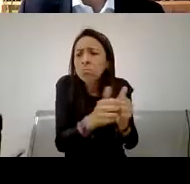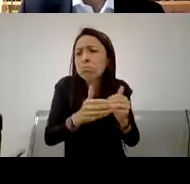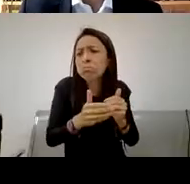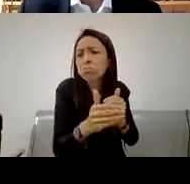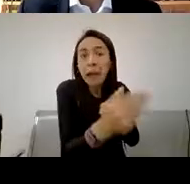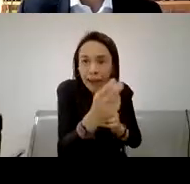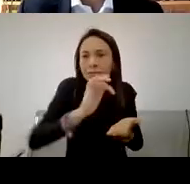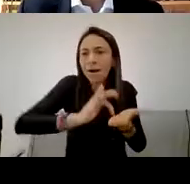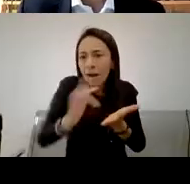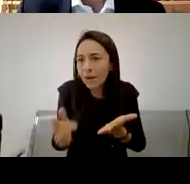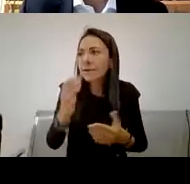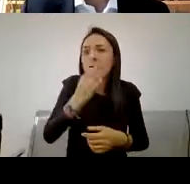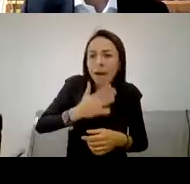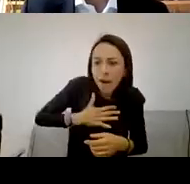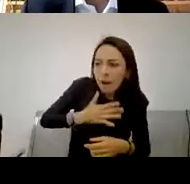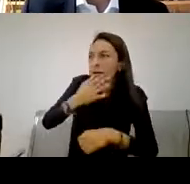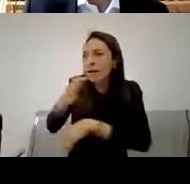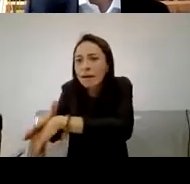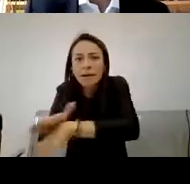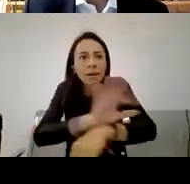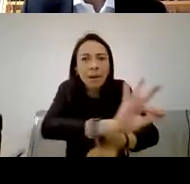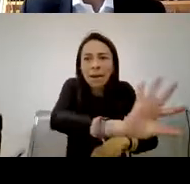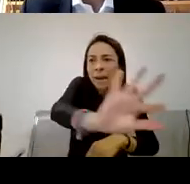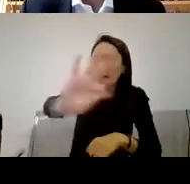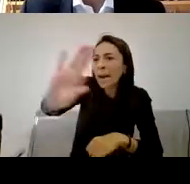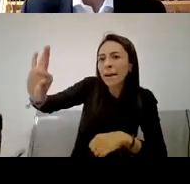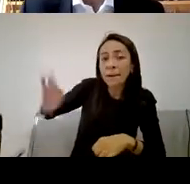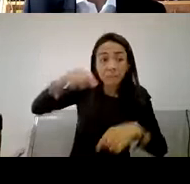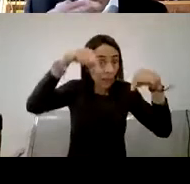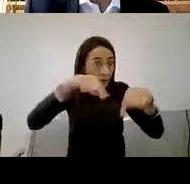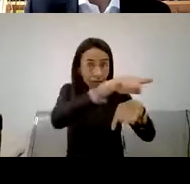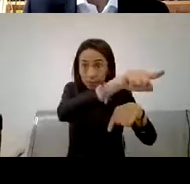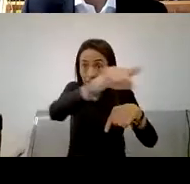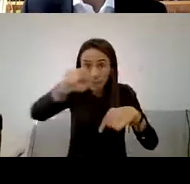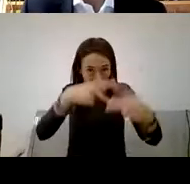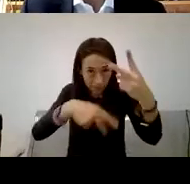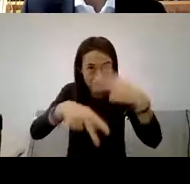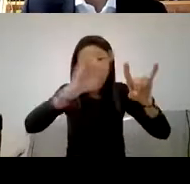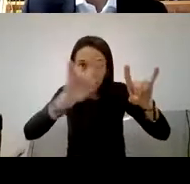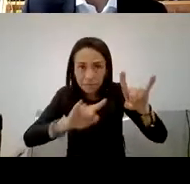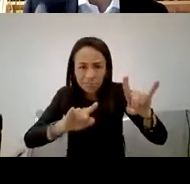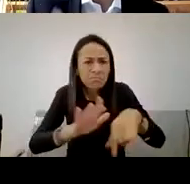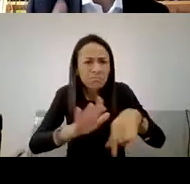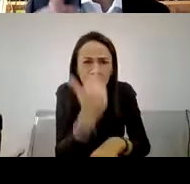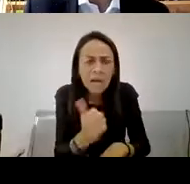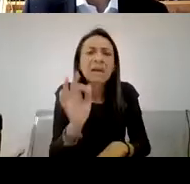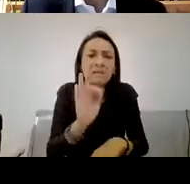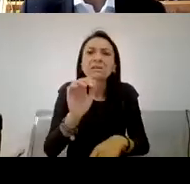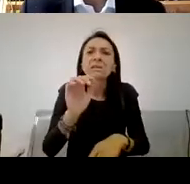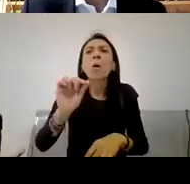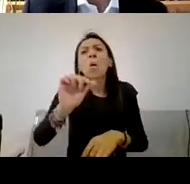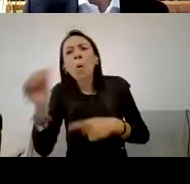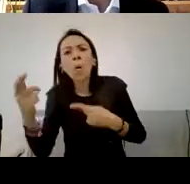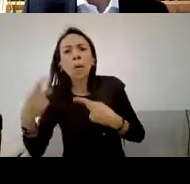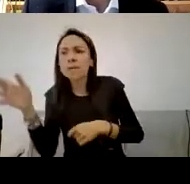que estamos aquí estamos porque alguien nos habló o tuvimos el problema de manera directa o nos juntamos